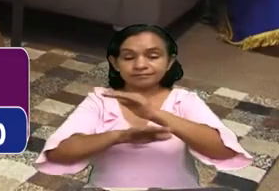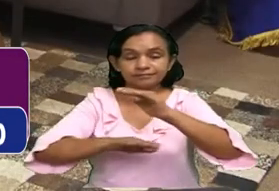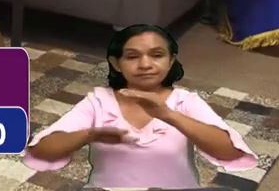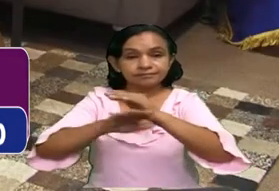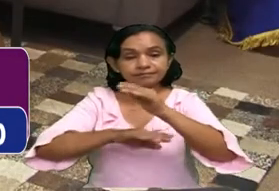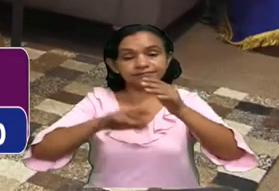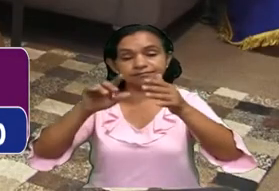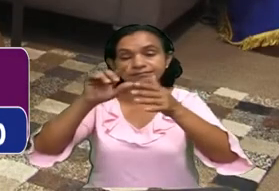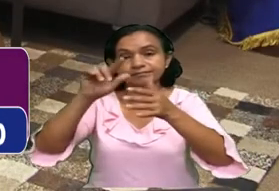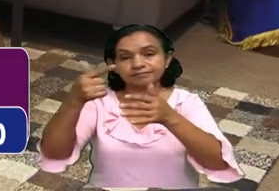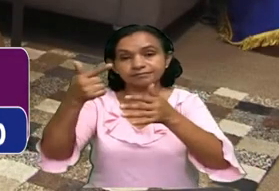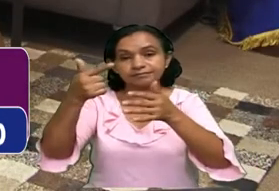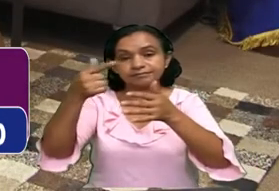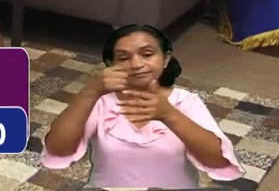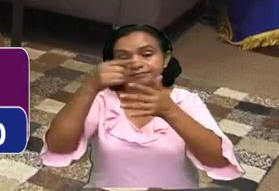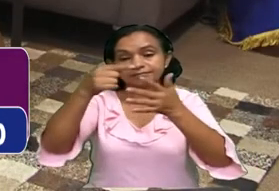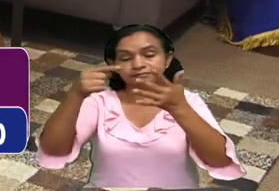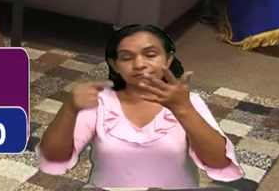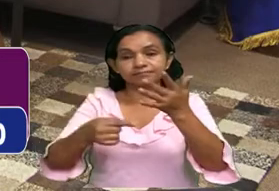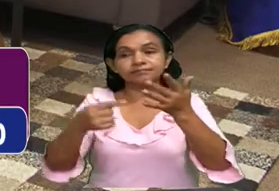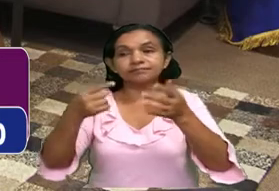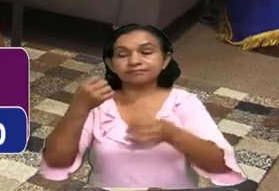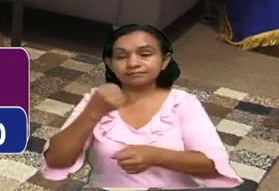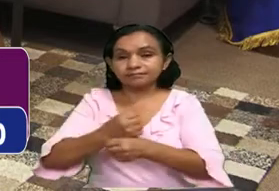son las cosas que enfoca la estrategia.